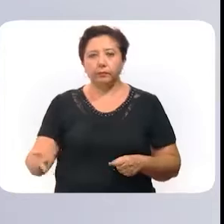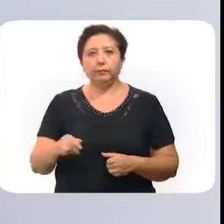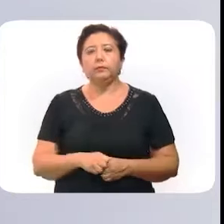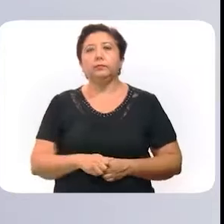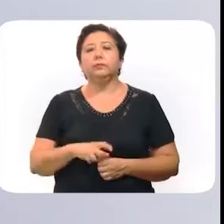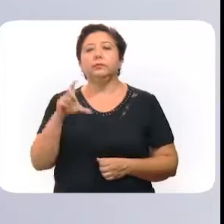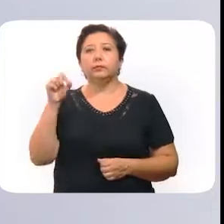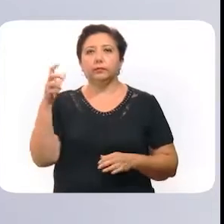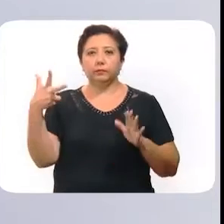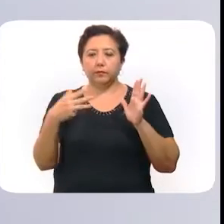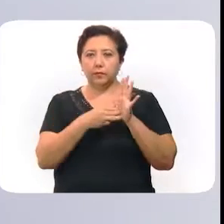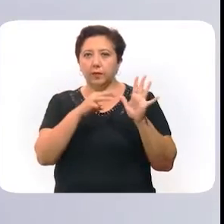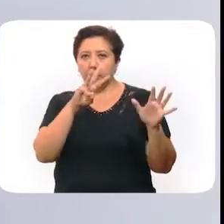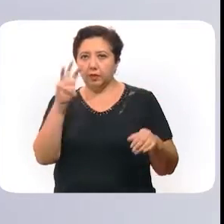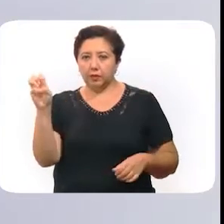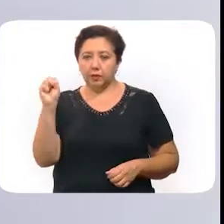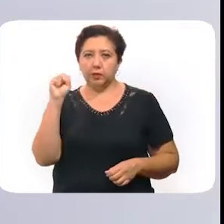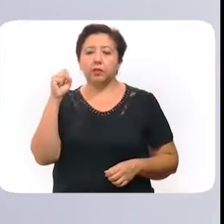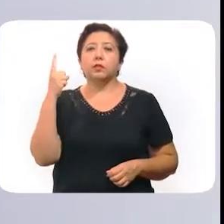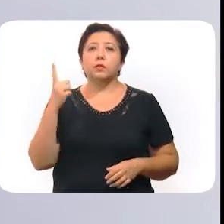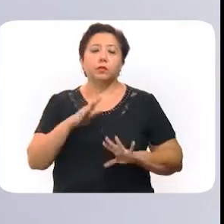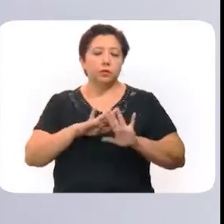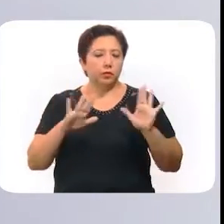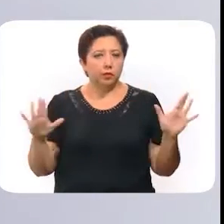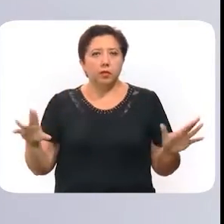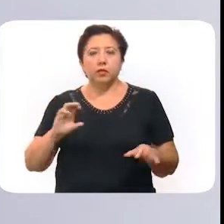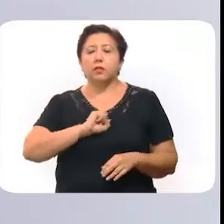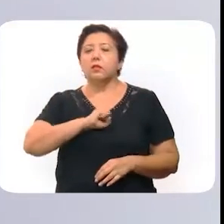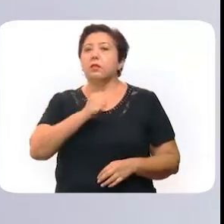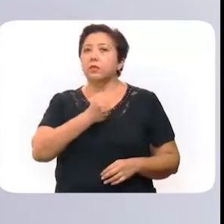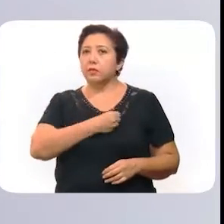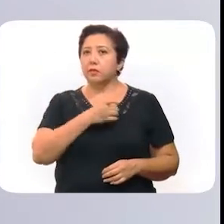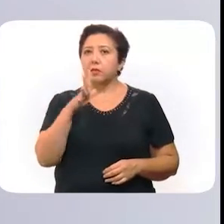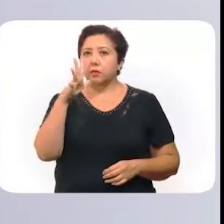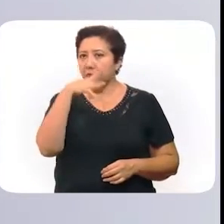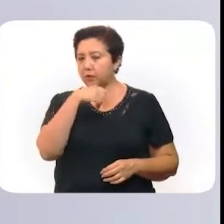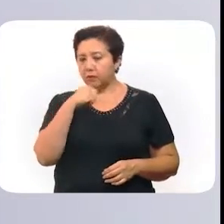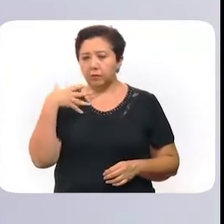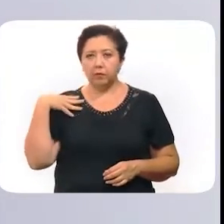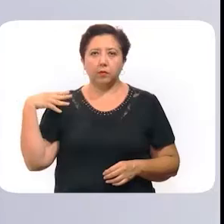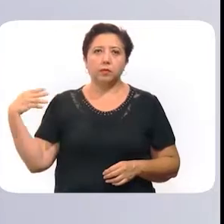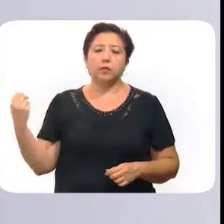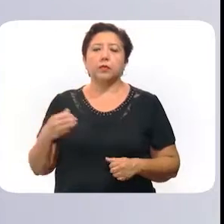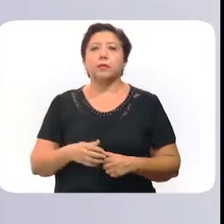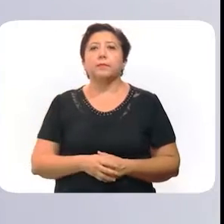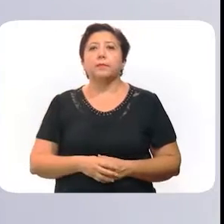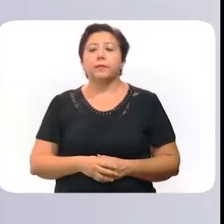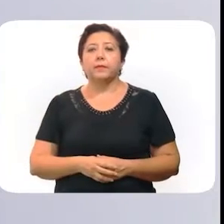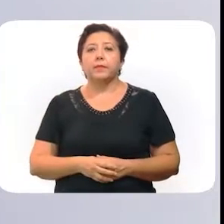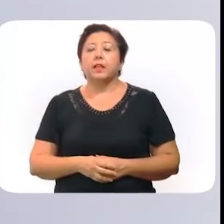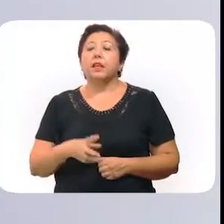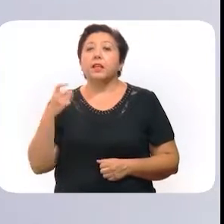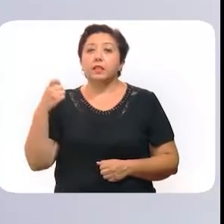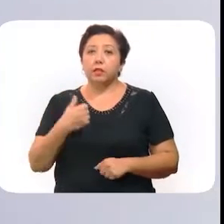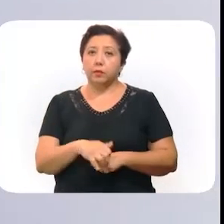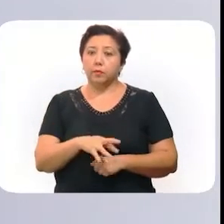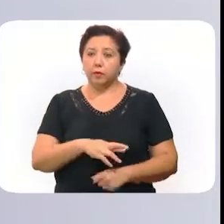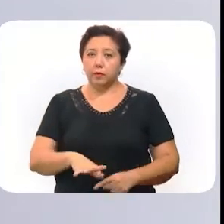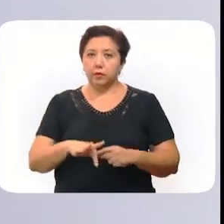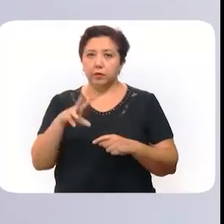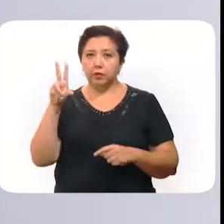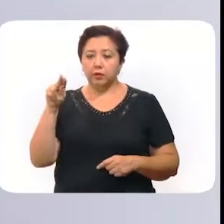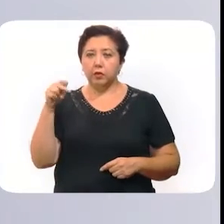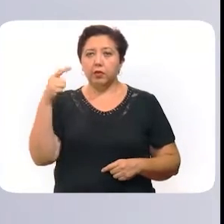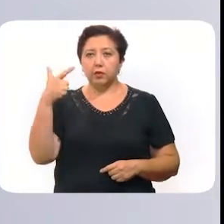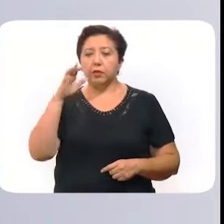públicos, 28.361 pacientes ya se recuperaron, no presentan síntomas ni pueden contagiar. Esta cifra representa